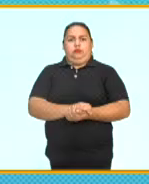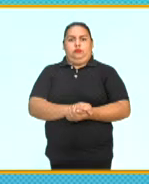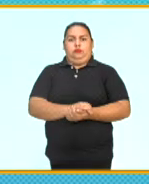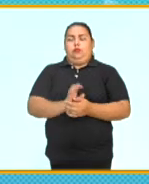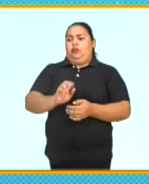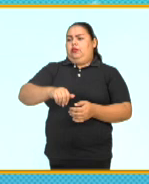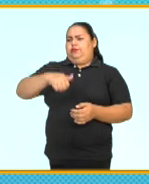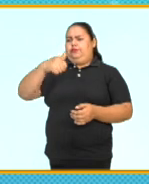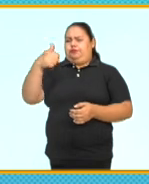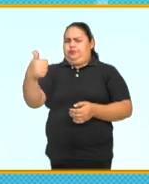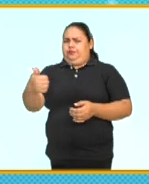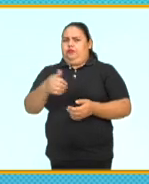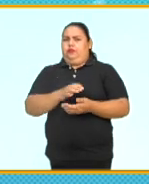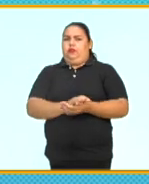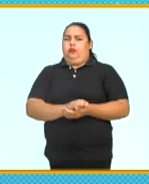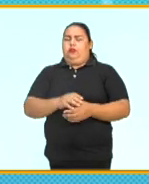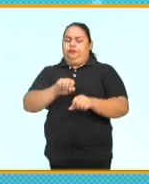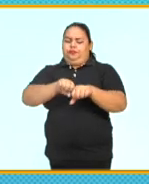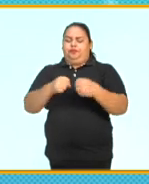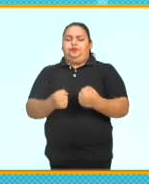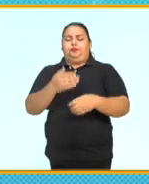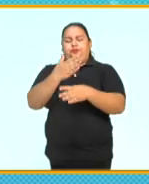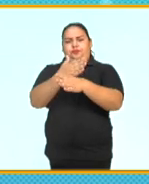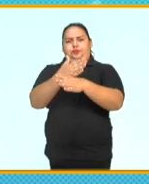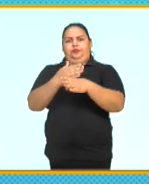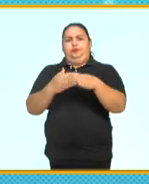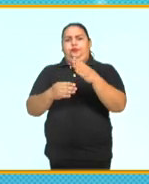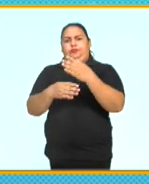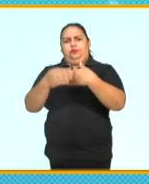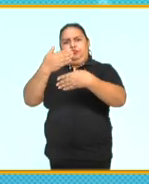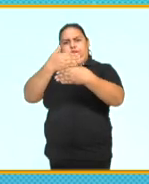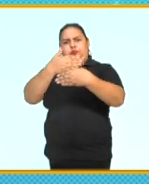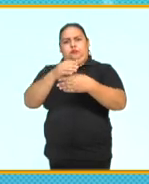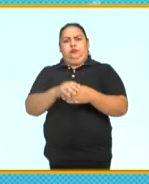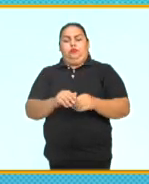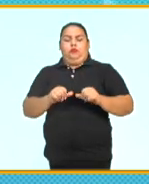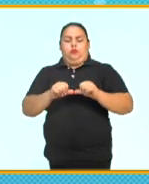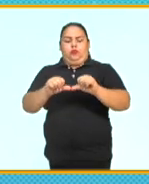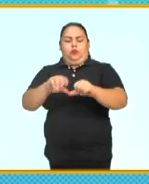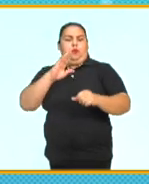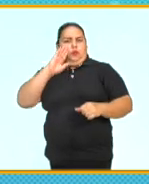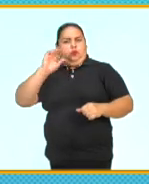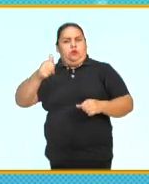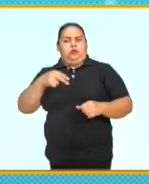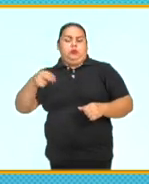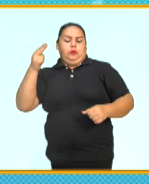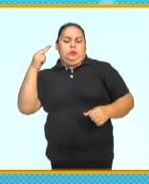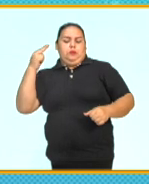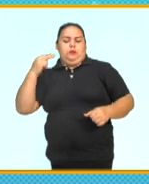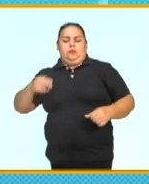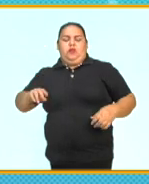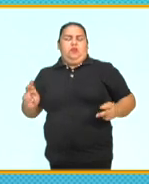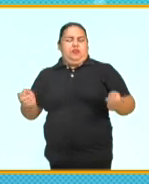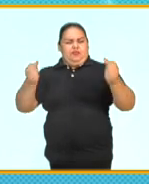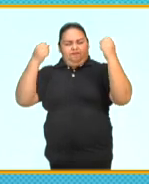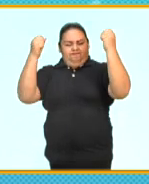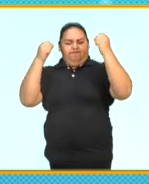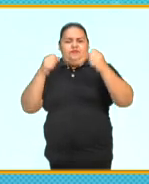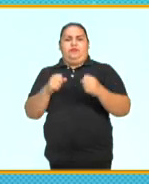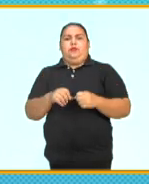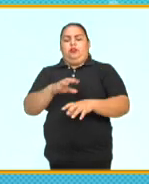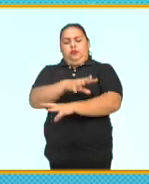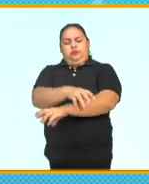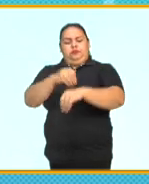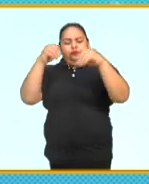En la próxima edición de Rompiendo Barreras, continuamos conociendo historias de éxito desde Jinotega.